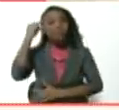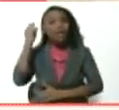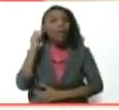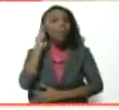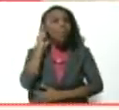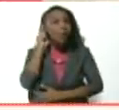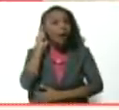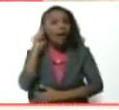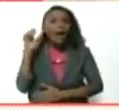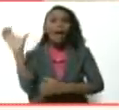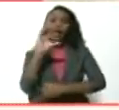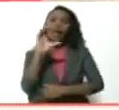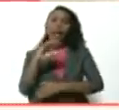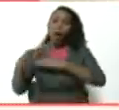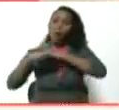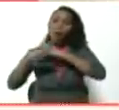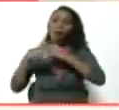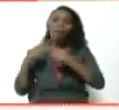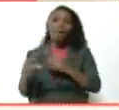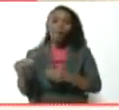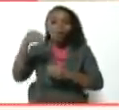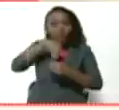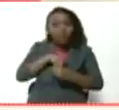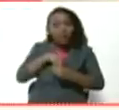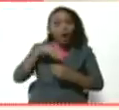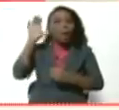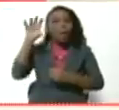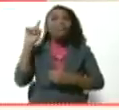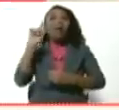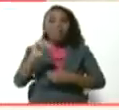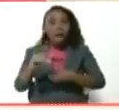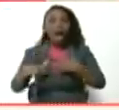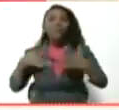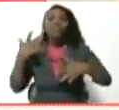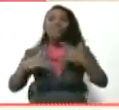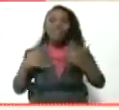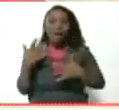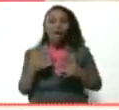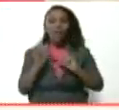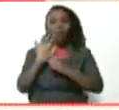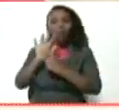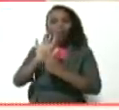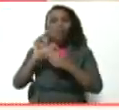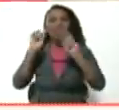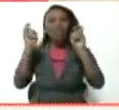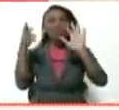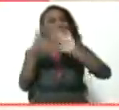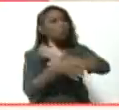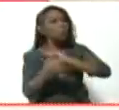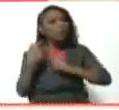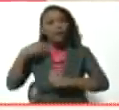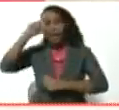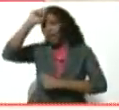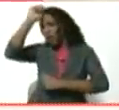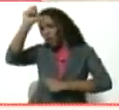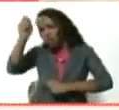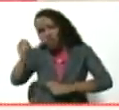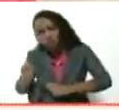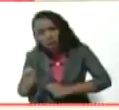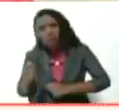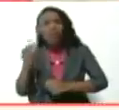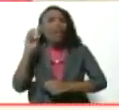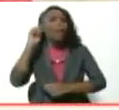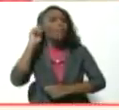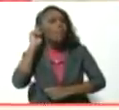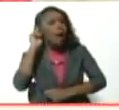en Caracas igual, pero en todo el interior del país también hubo actividades referidas al tema del reconocimiento de las